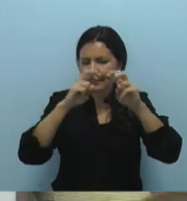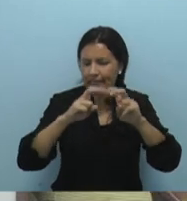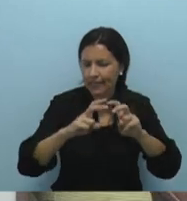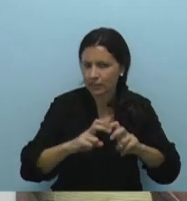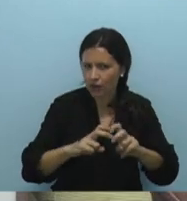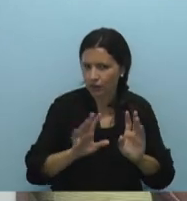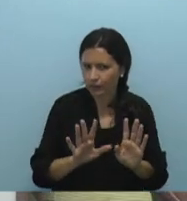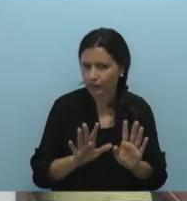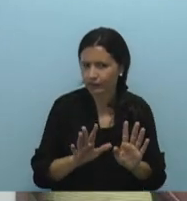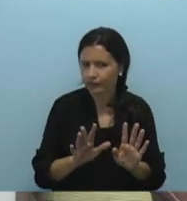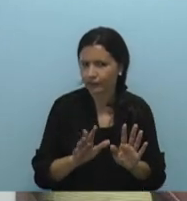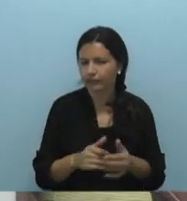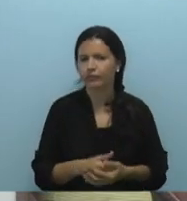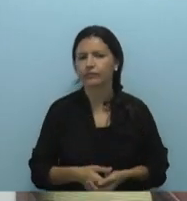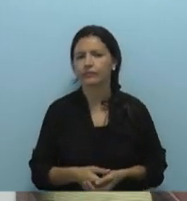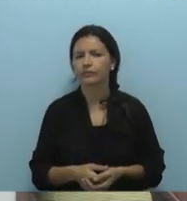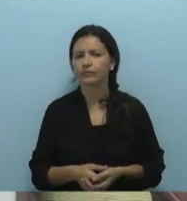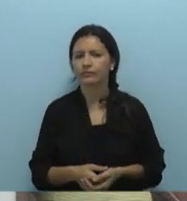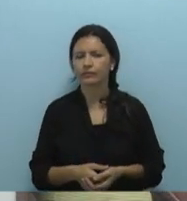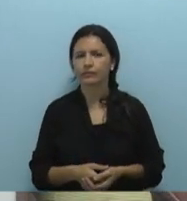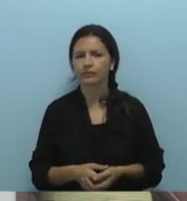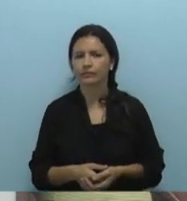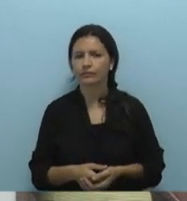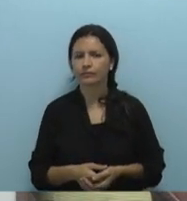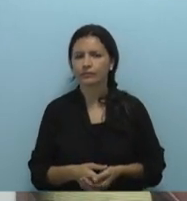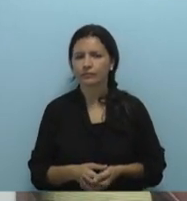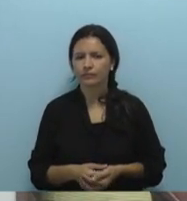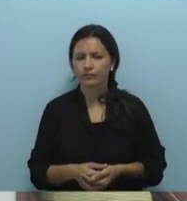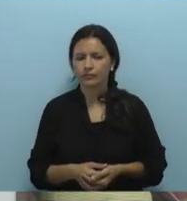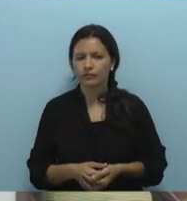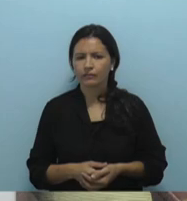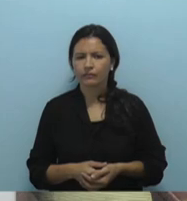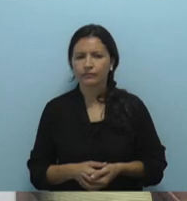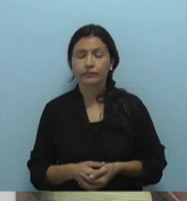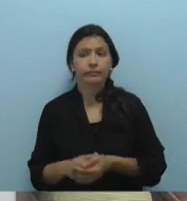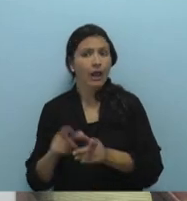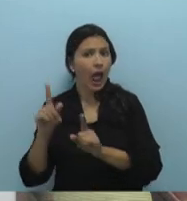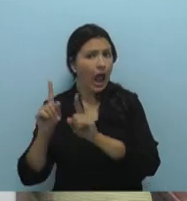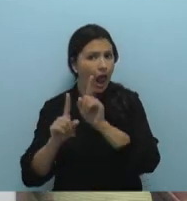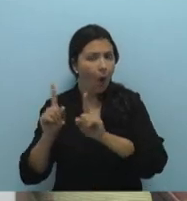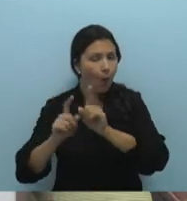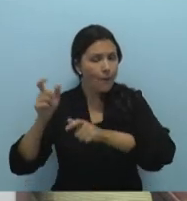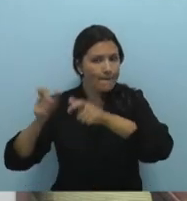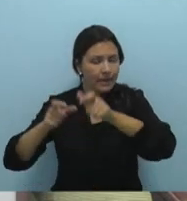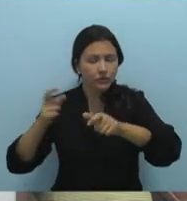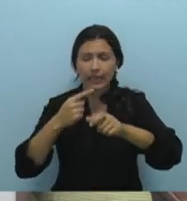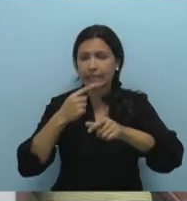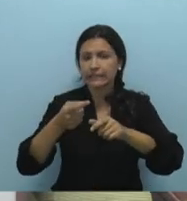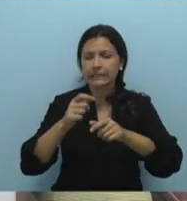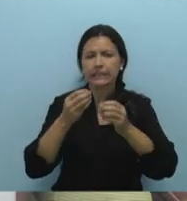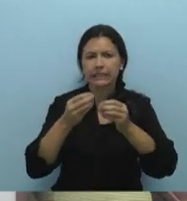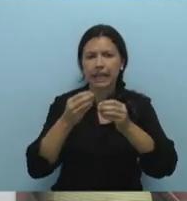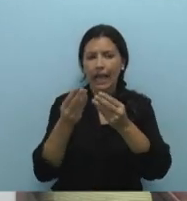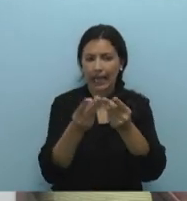este tipo. Se menciona por parte de algunos actores que el dinero que